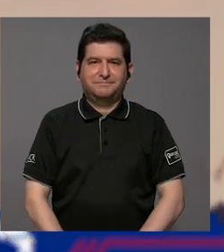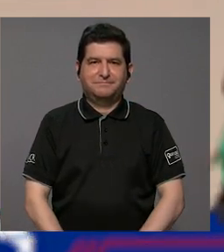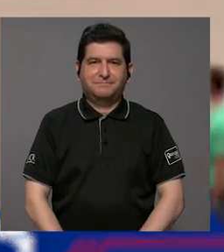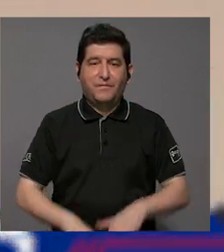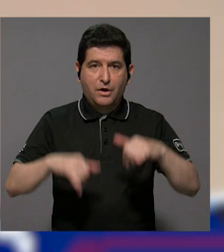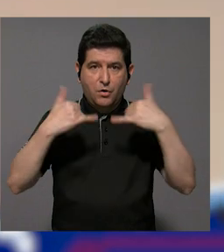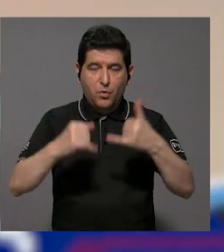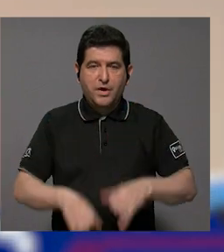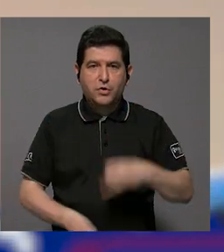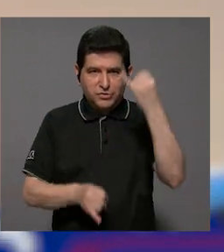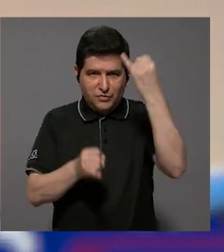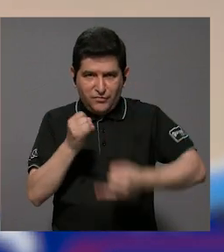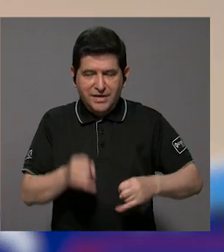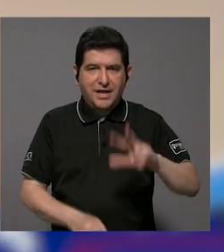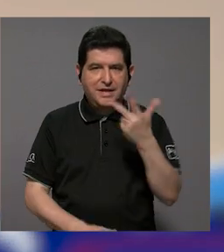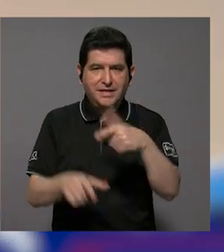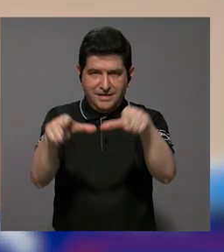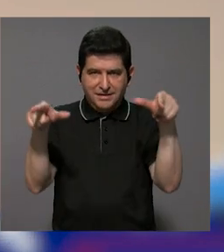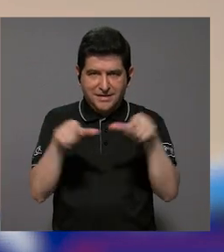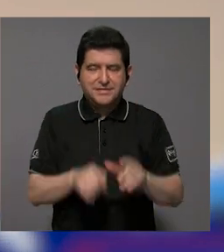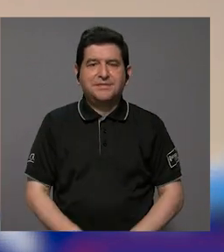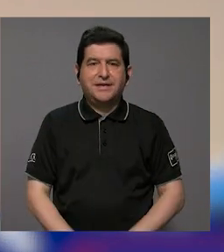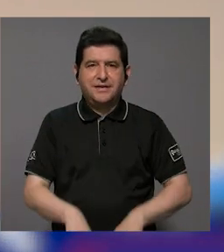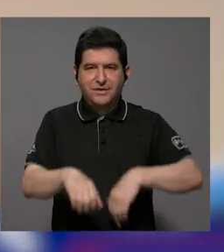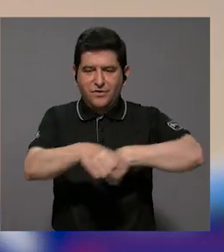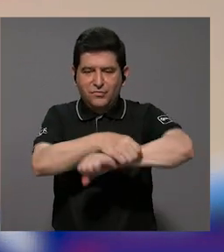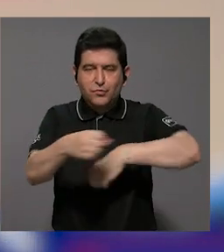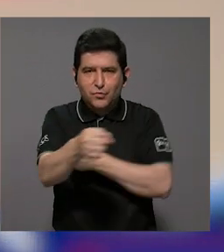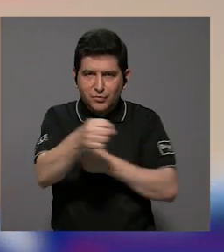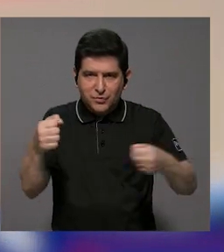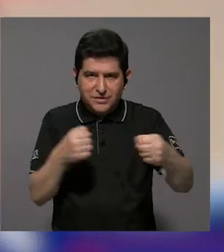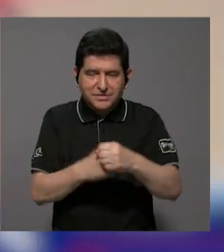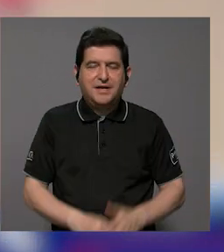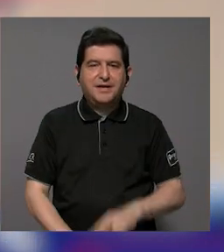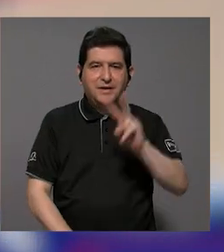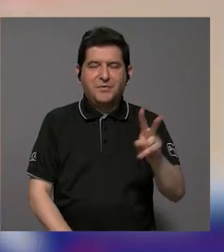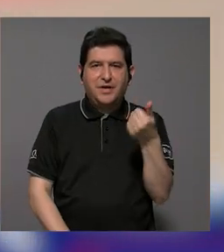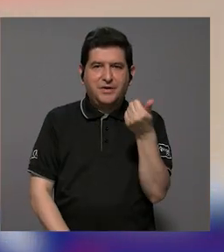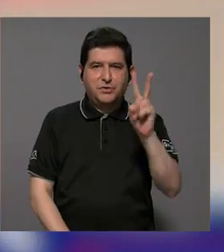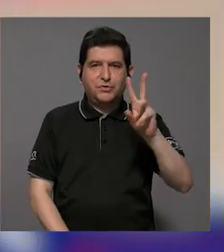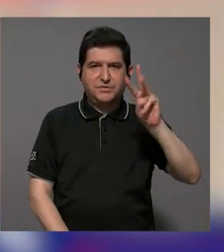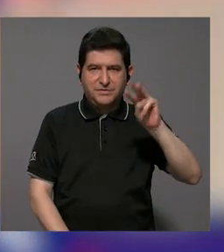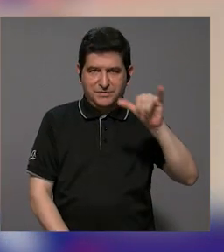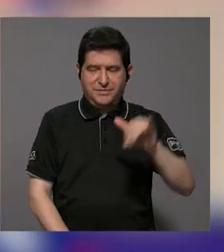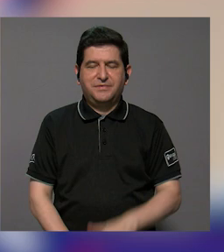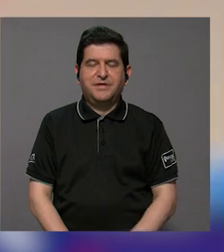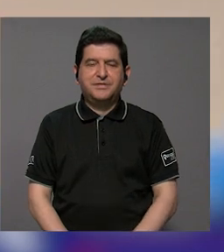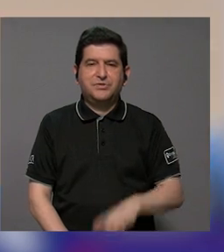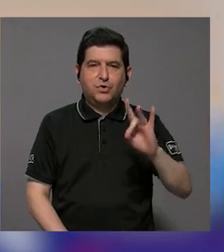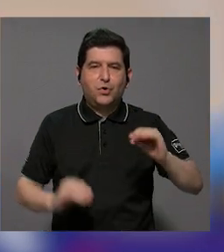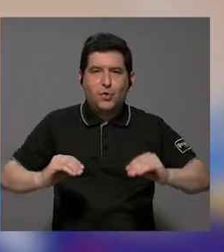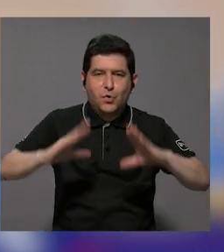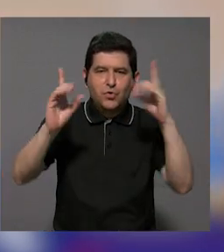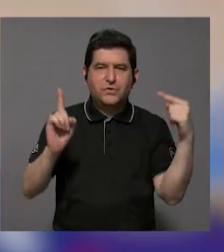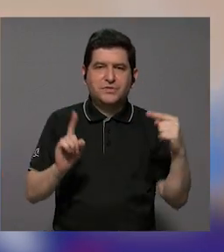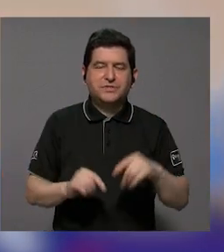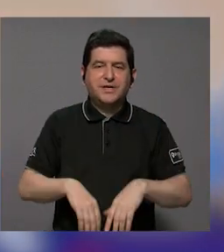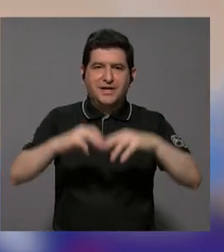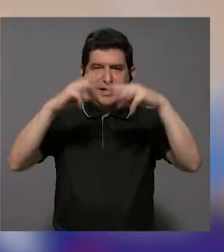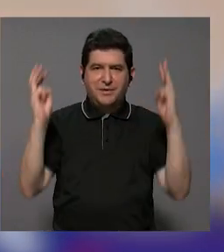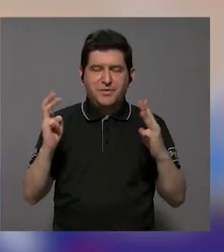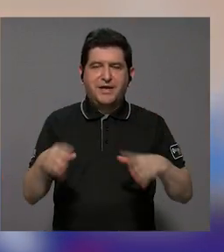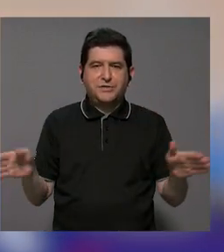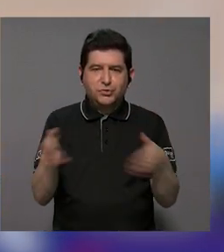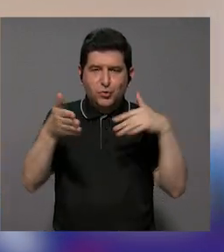Los partidos de la final y tercer lugar de fútbol sala se llevarán a cabo el viernes 12 de mayo desde las 8 de la mañana en el Gimnasio